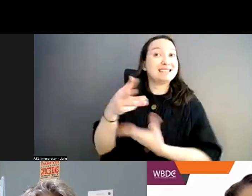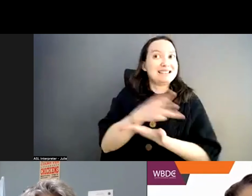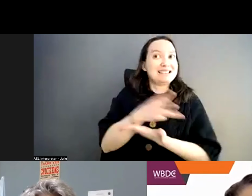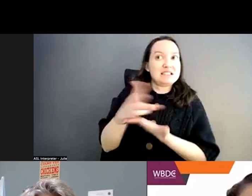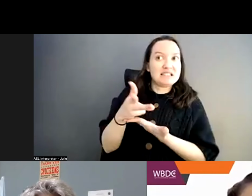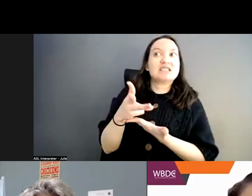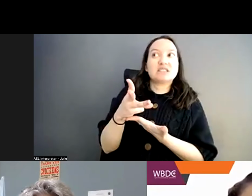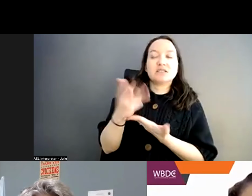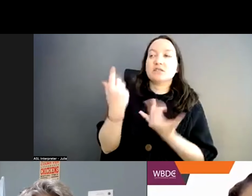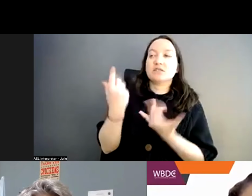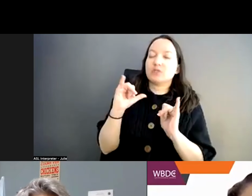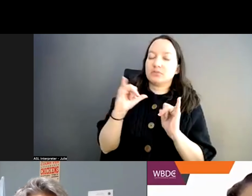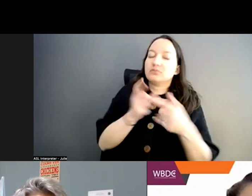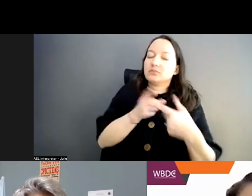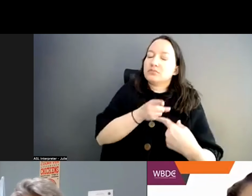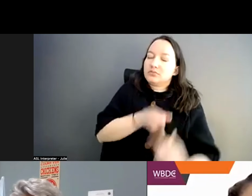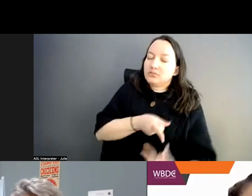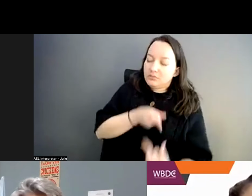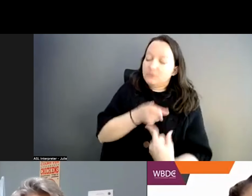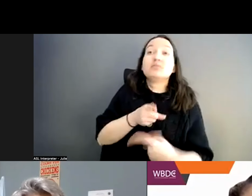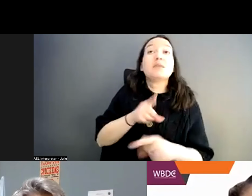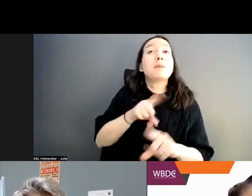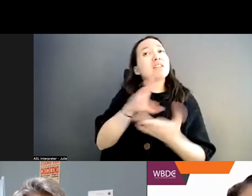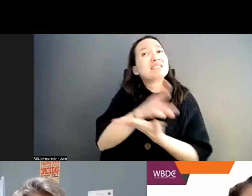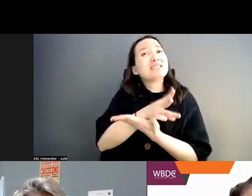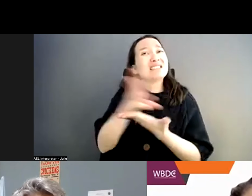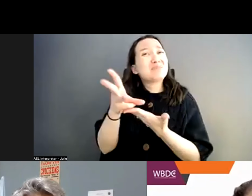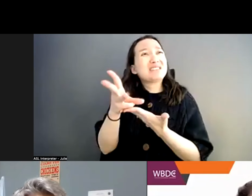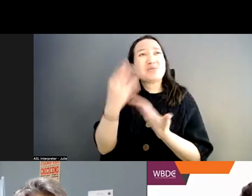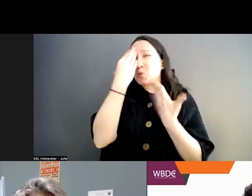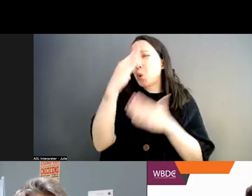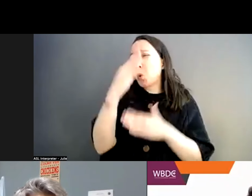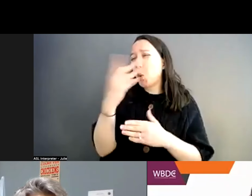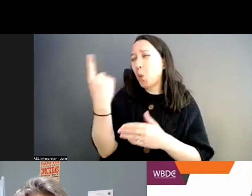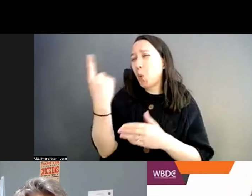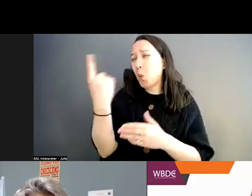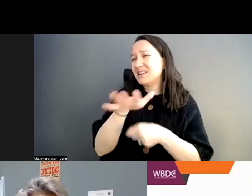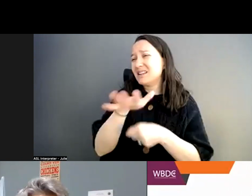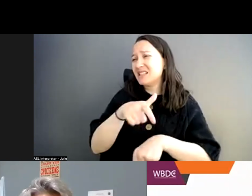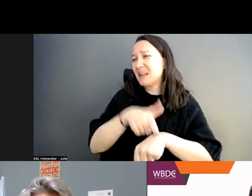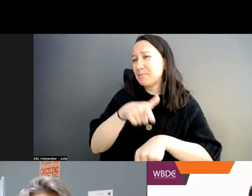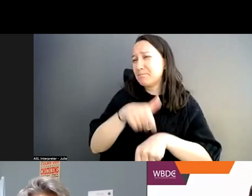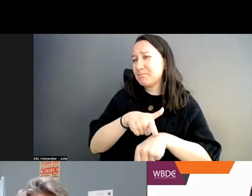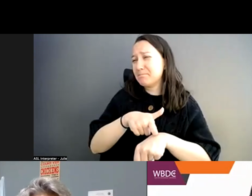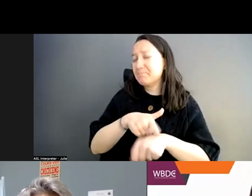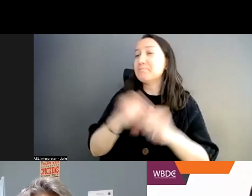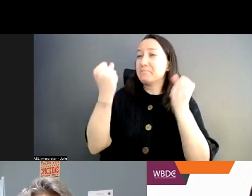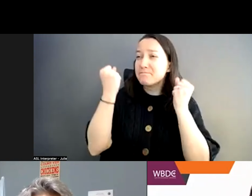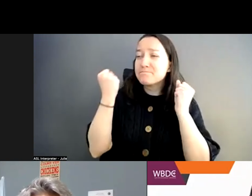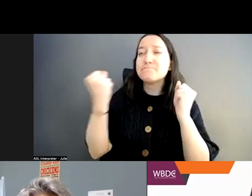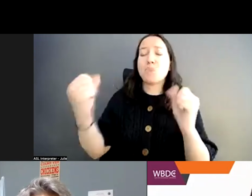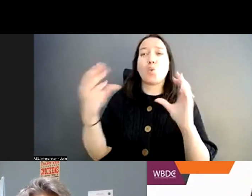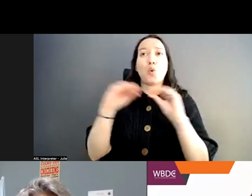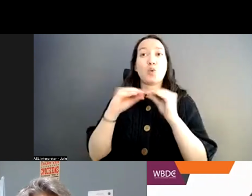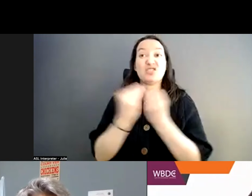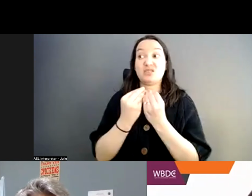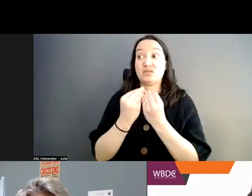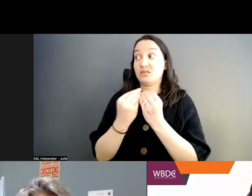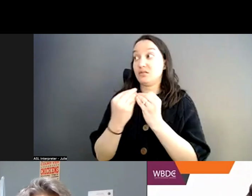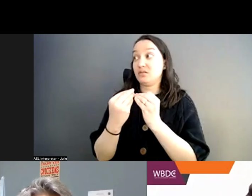8. 6 empieza a ser un reto también. Y hasta 6 semanas no sé si es suficiente tiempo para